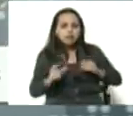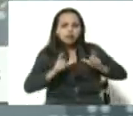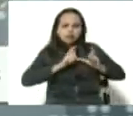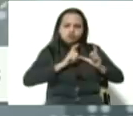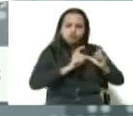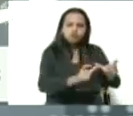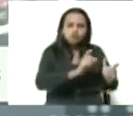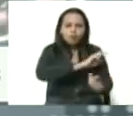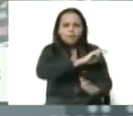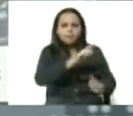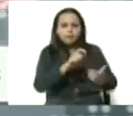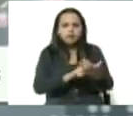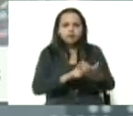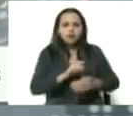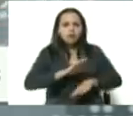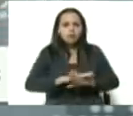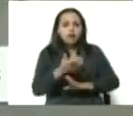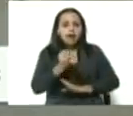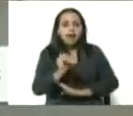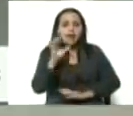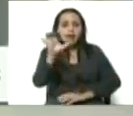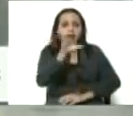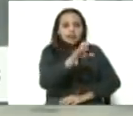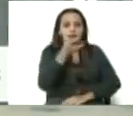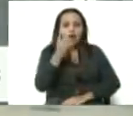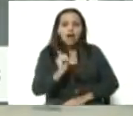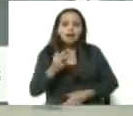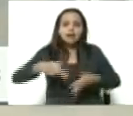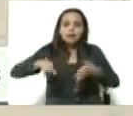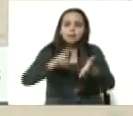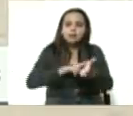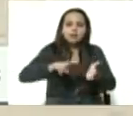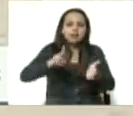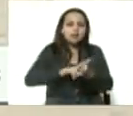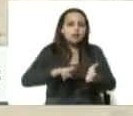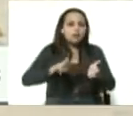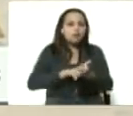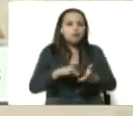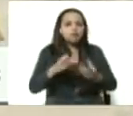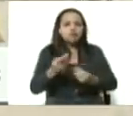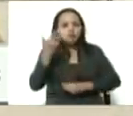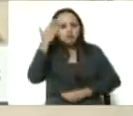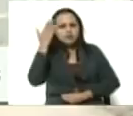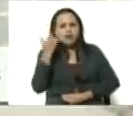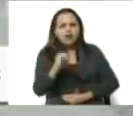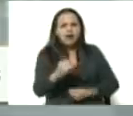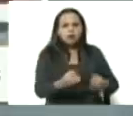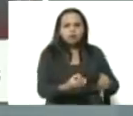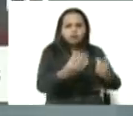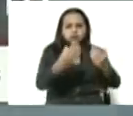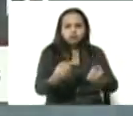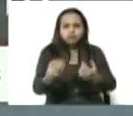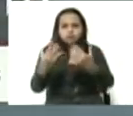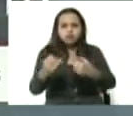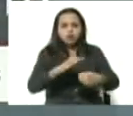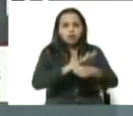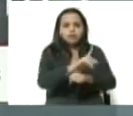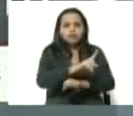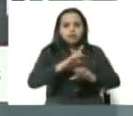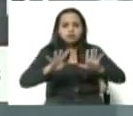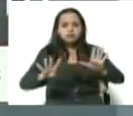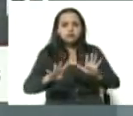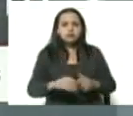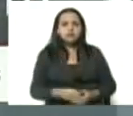cuarentena, porque son estados donde se está dando recurrencia y sabemos que hay un brote del